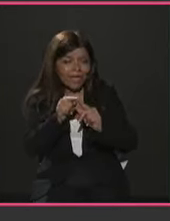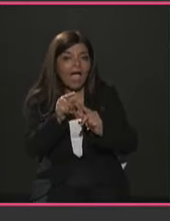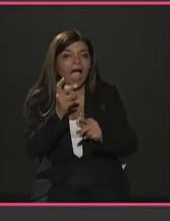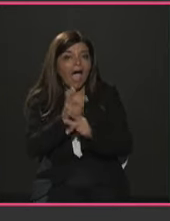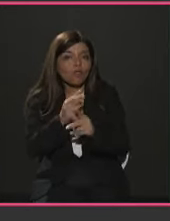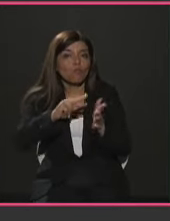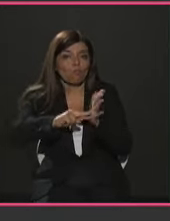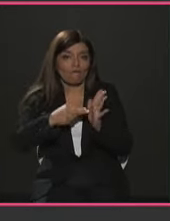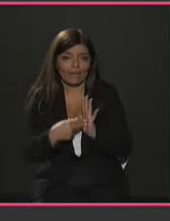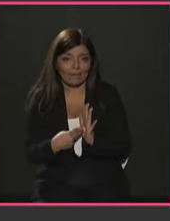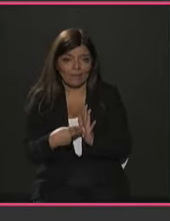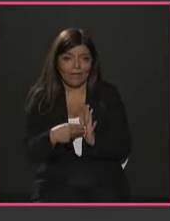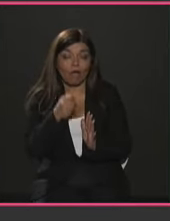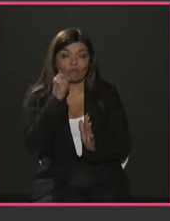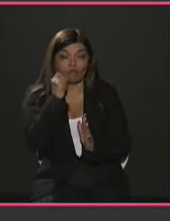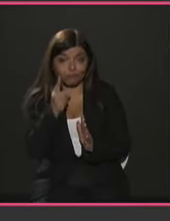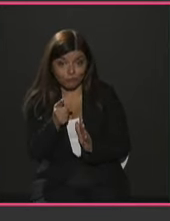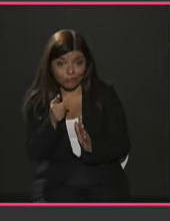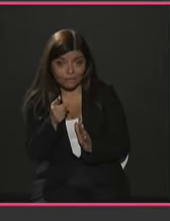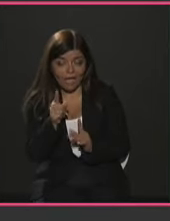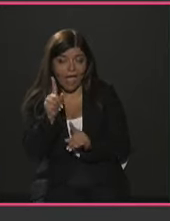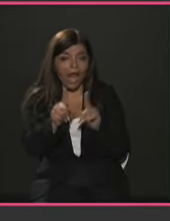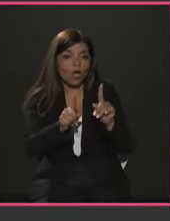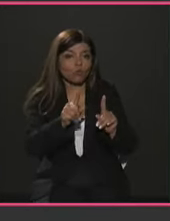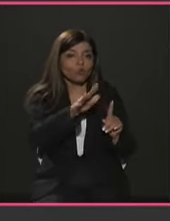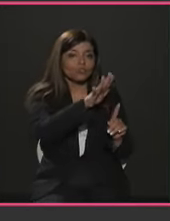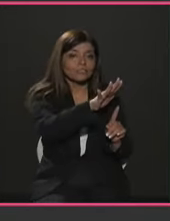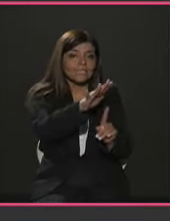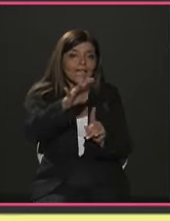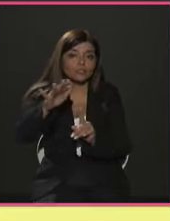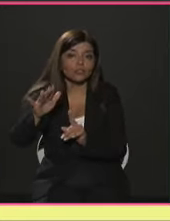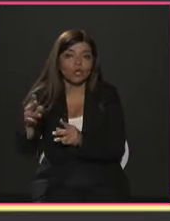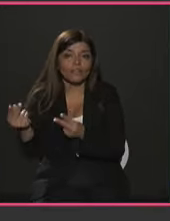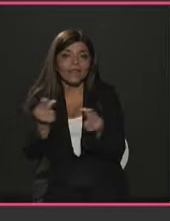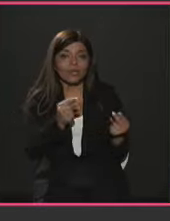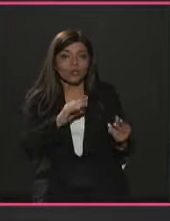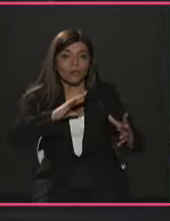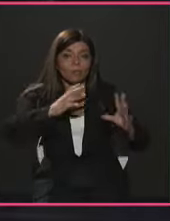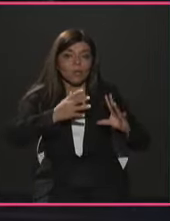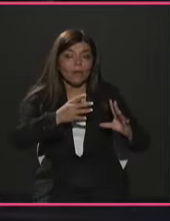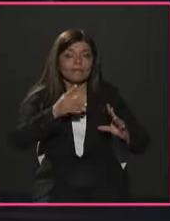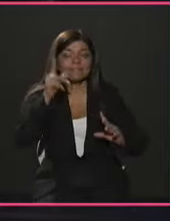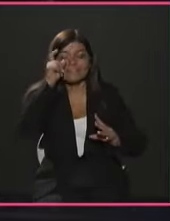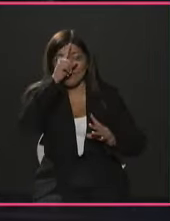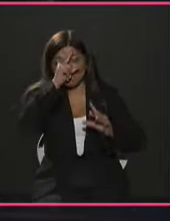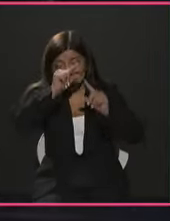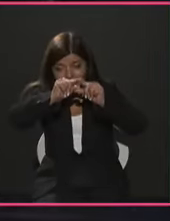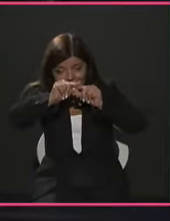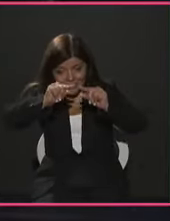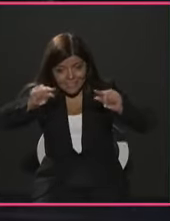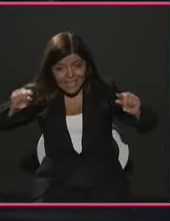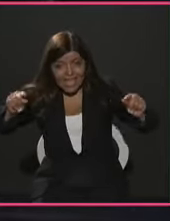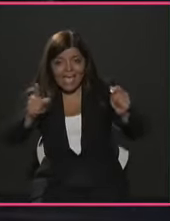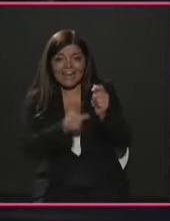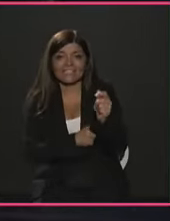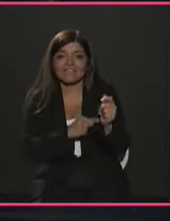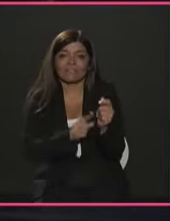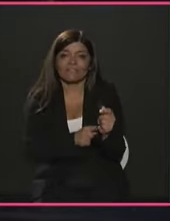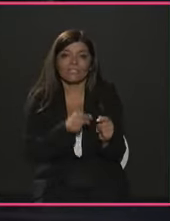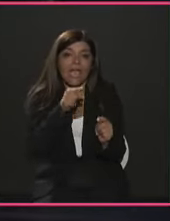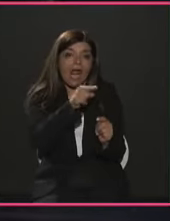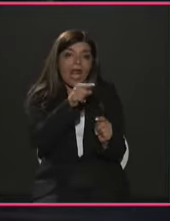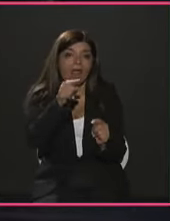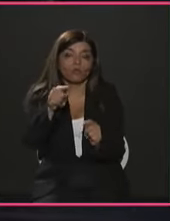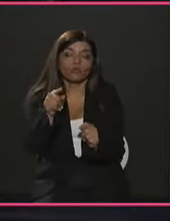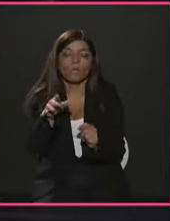problema y es que hay algunos sectores de la economía mundial que son muy difíciles de electrificar eso significa que son sectores en los que es muy